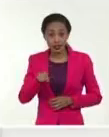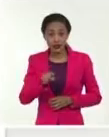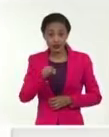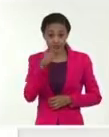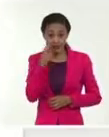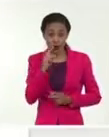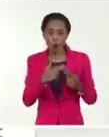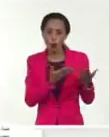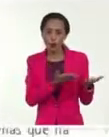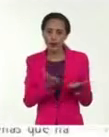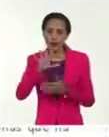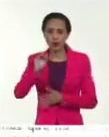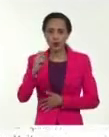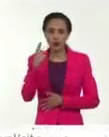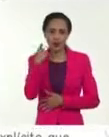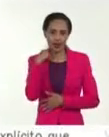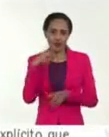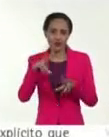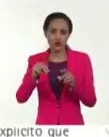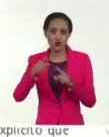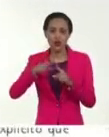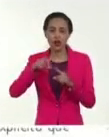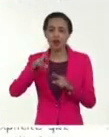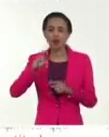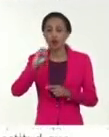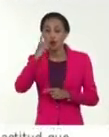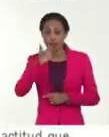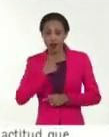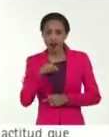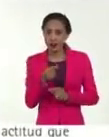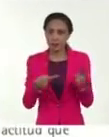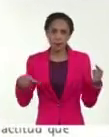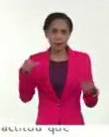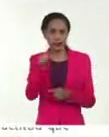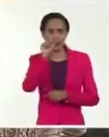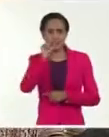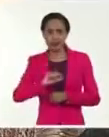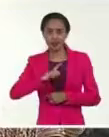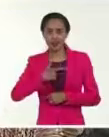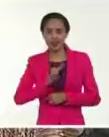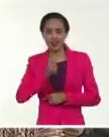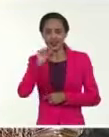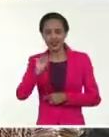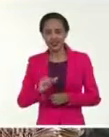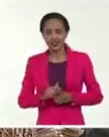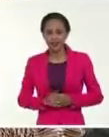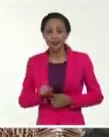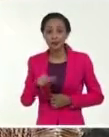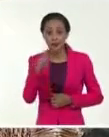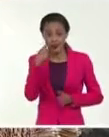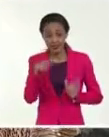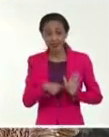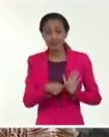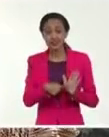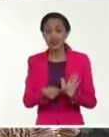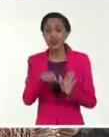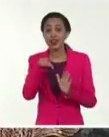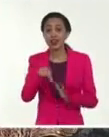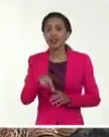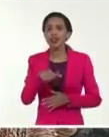50 años del movimiento de la Nueva Trova y algunos de sus principales exponentes. Y eso queda reflejado en esa sección